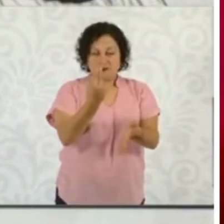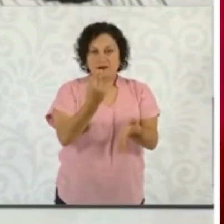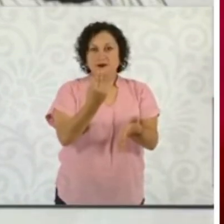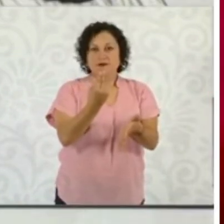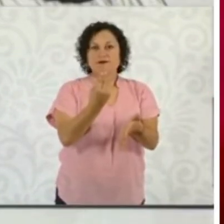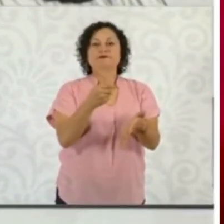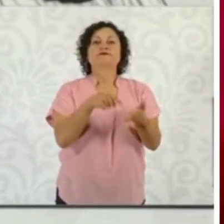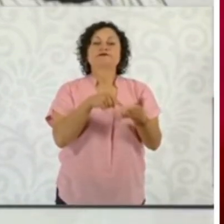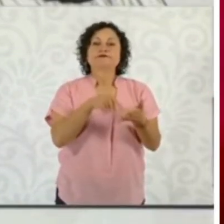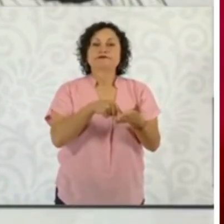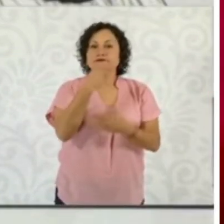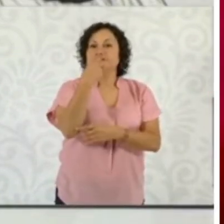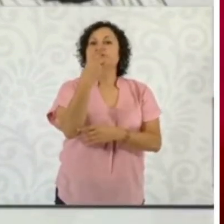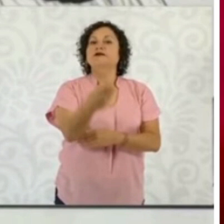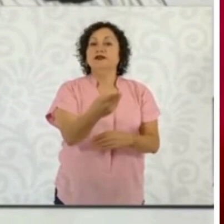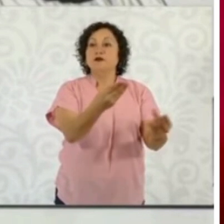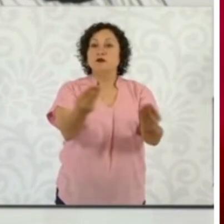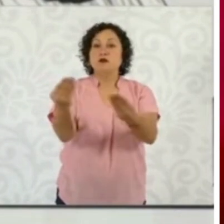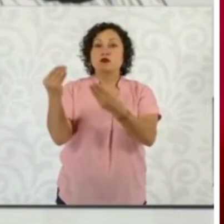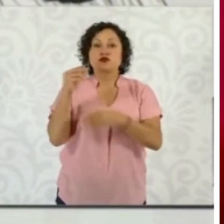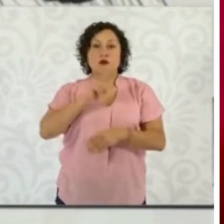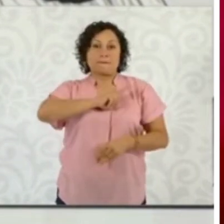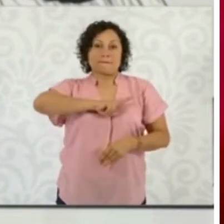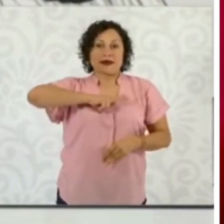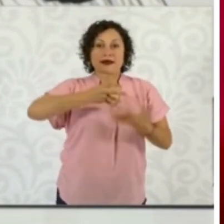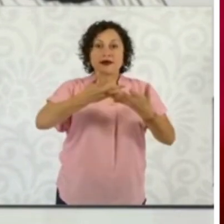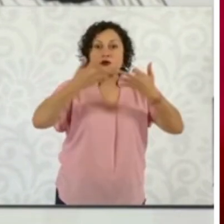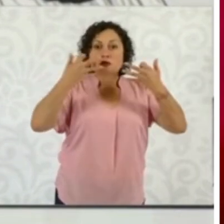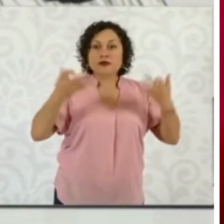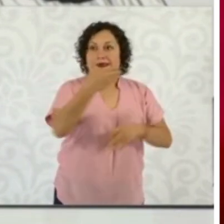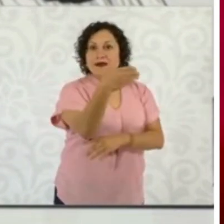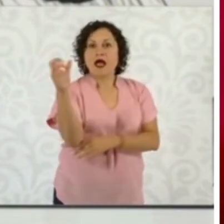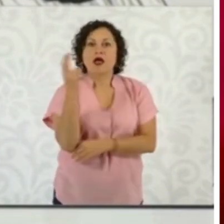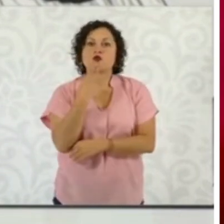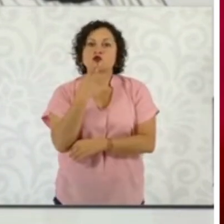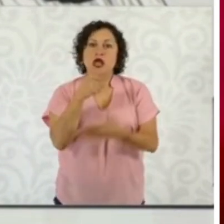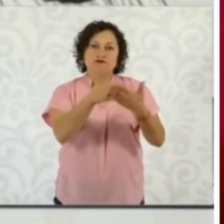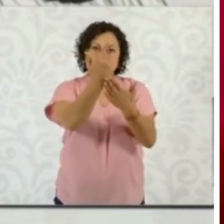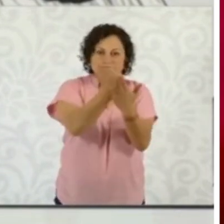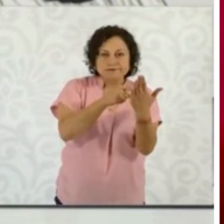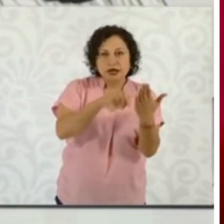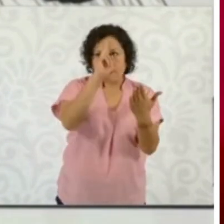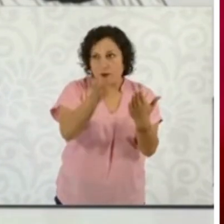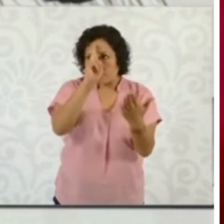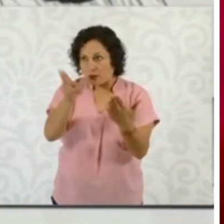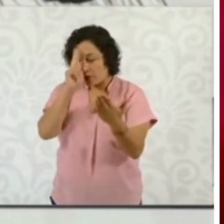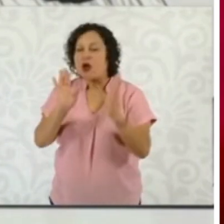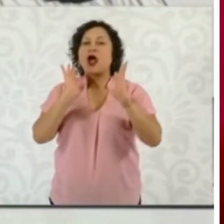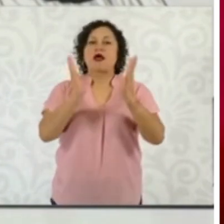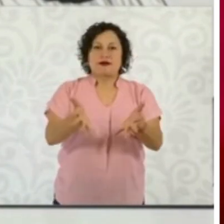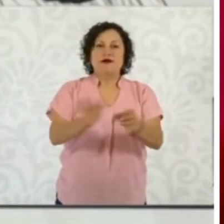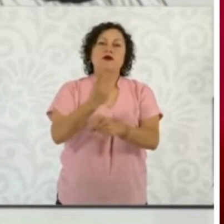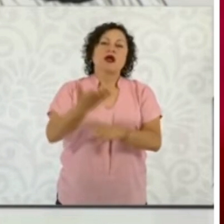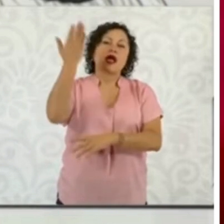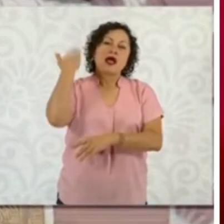en donde se prohíben muchísimos plaguicidas que todavía no están prohibidos en México. Mucho tiempo se habló